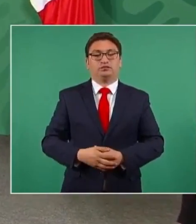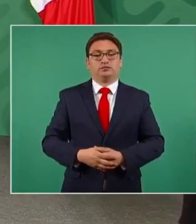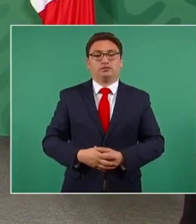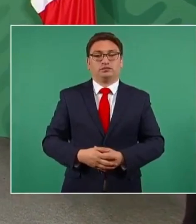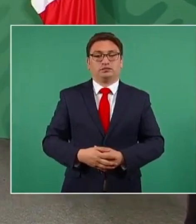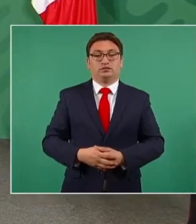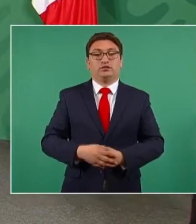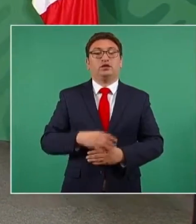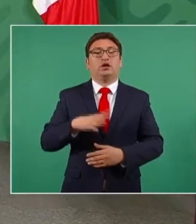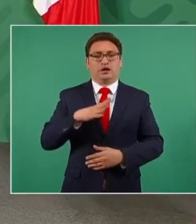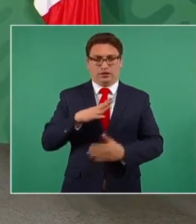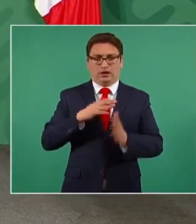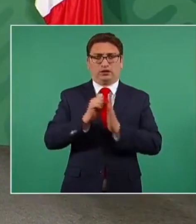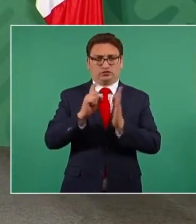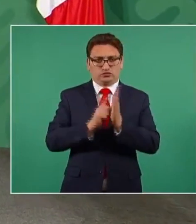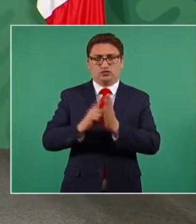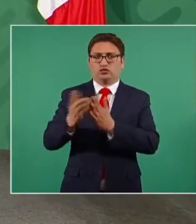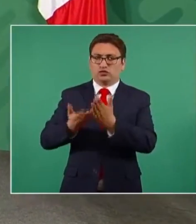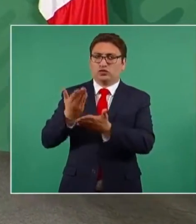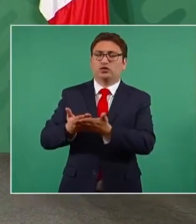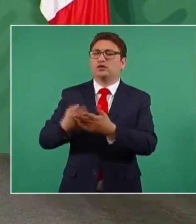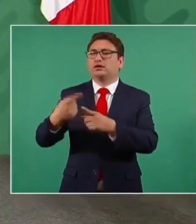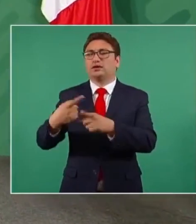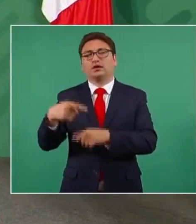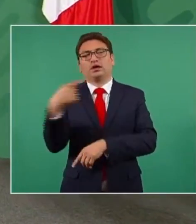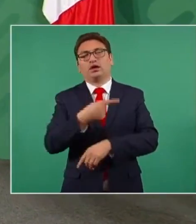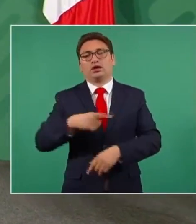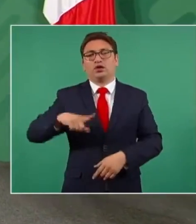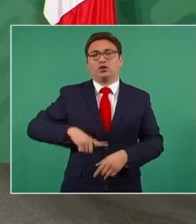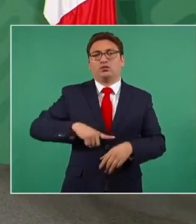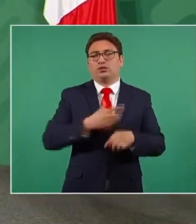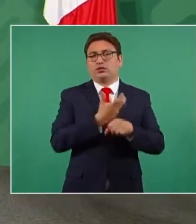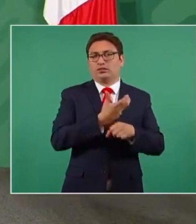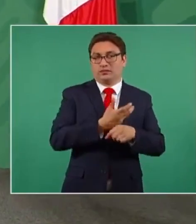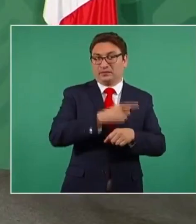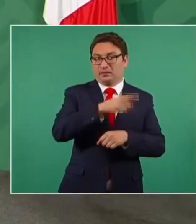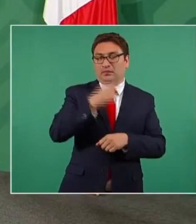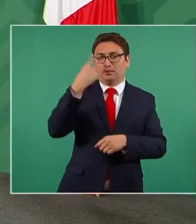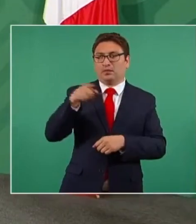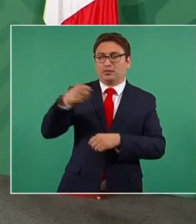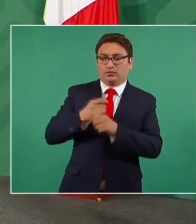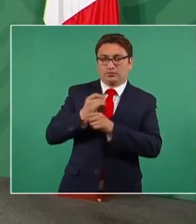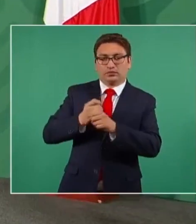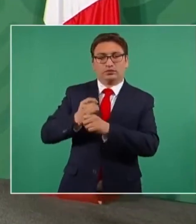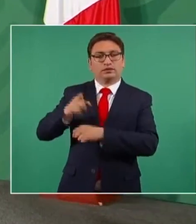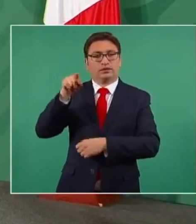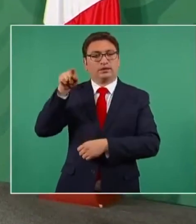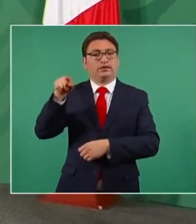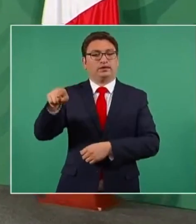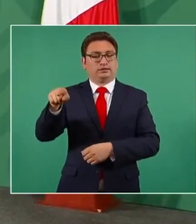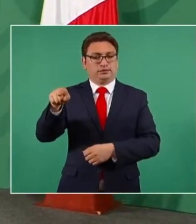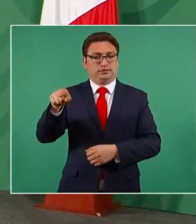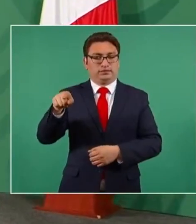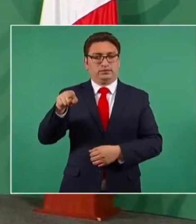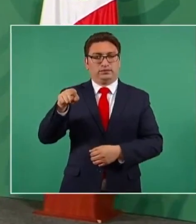de altos vuelos, profesan cierto respeto por los grados académicos, que son ya como grados monárquicos. López Obrador